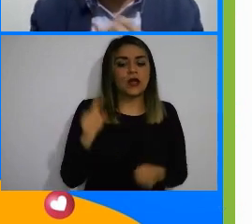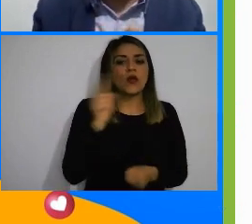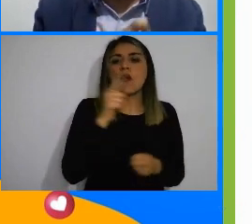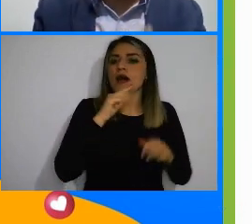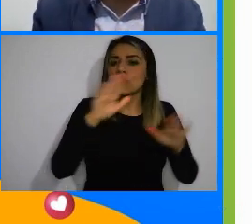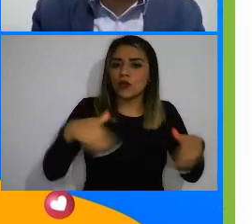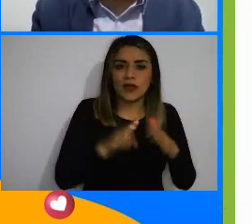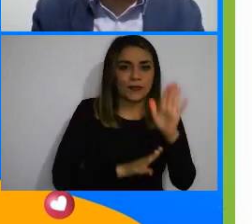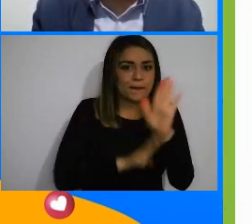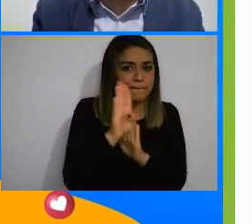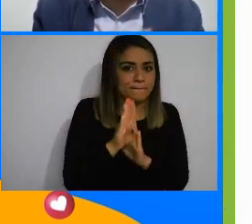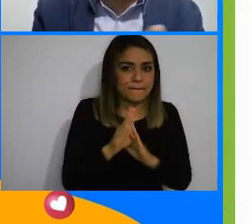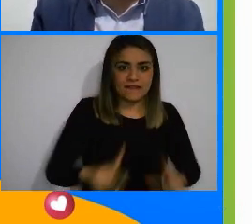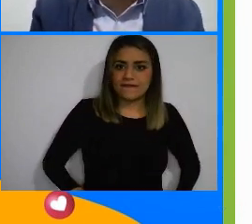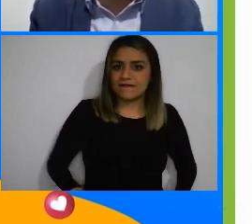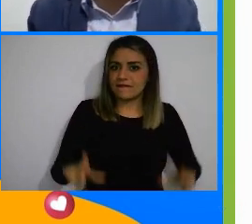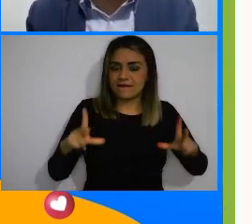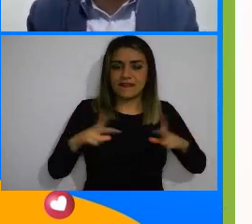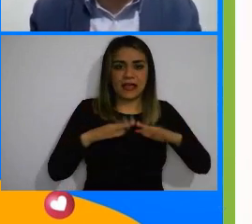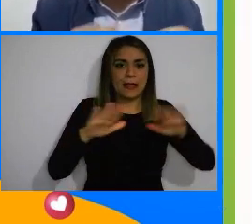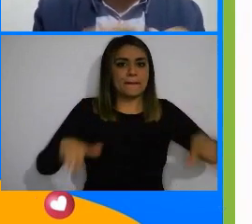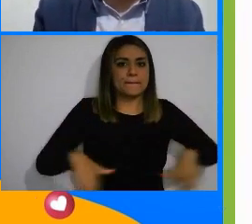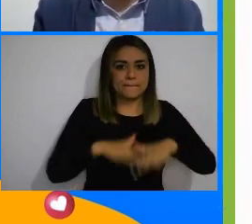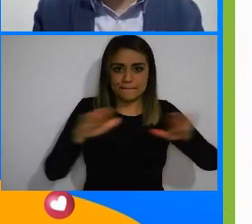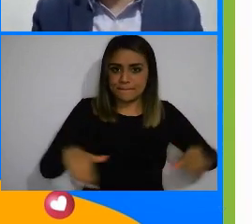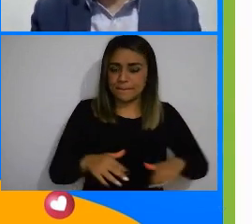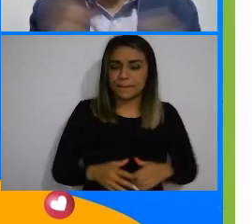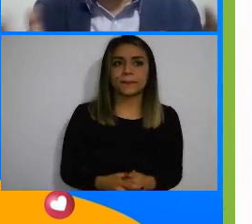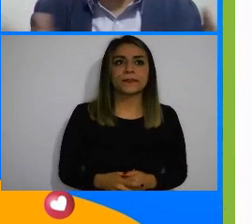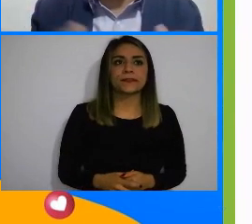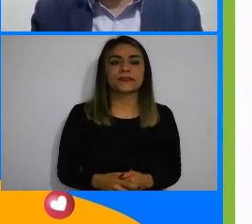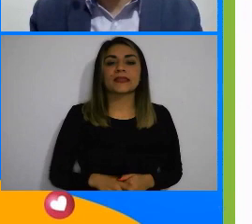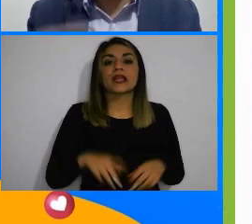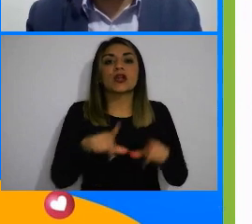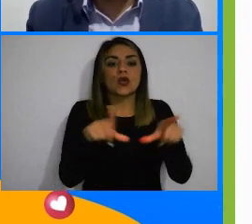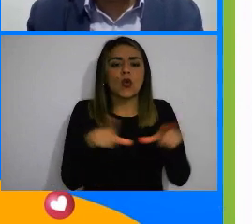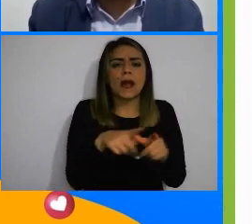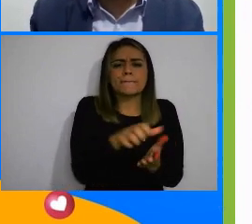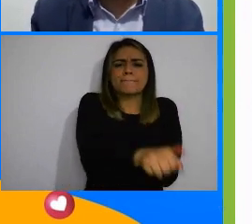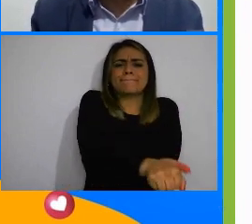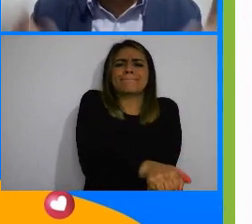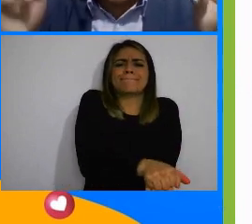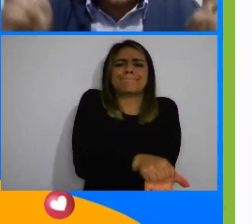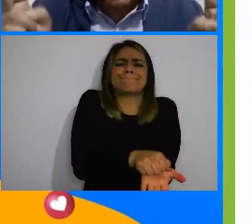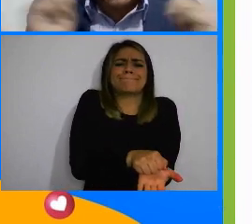un desarrollo de vida, ¿sí? Pues se llama desierto, ¿sí? Este lugar está desierto, o sea, no hay nadie,